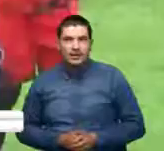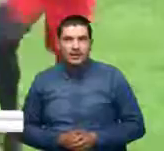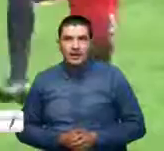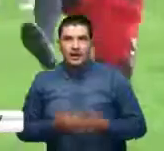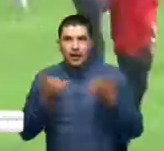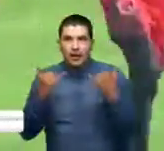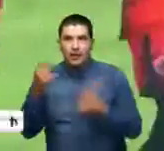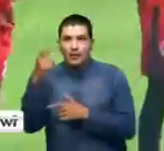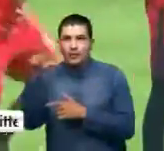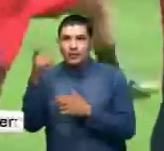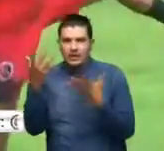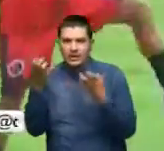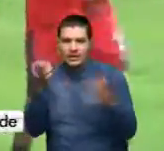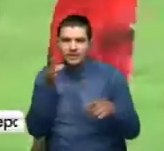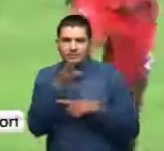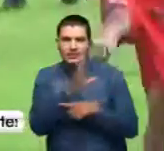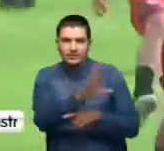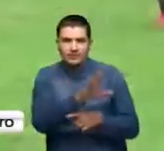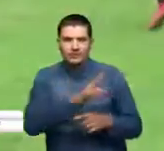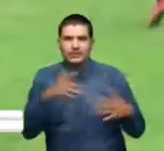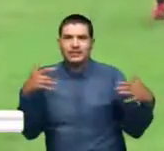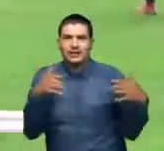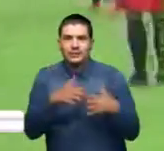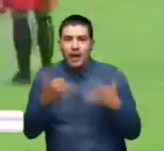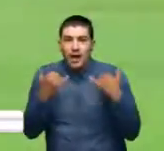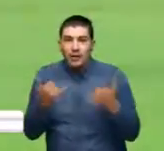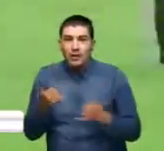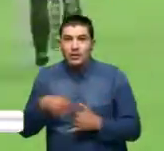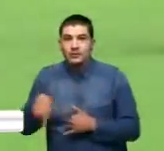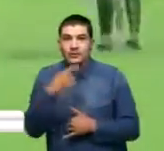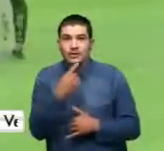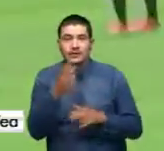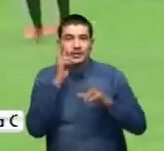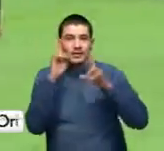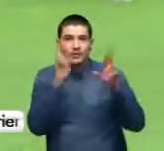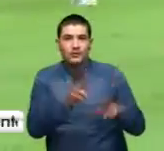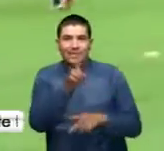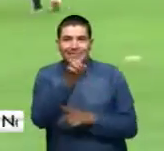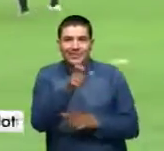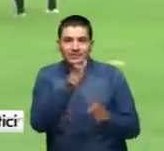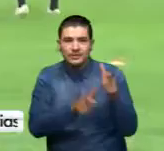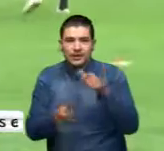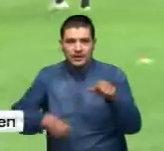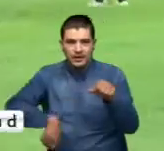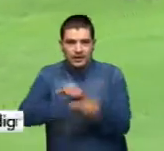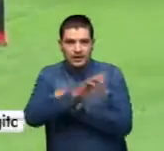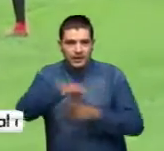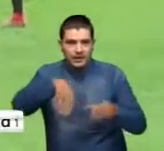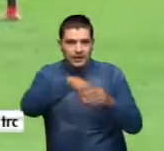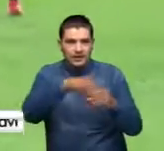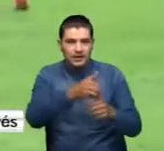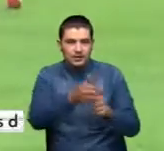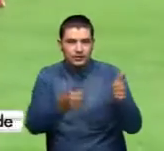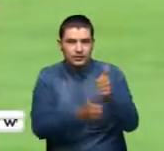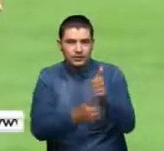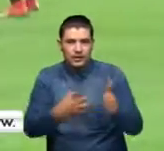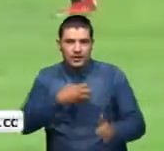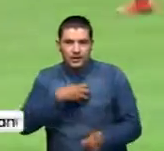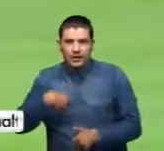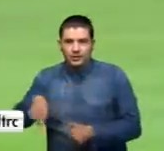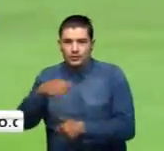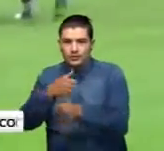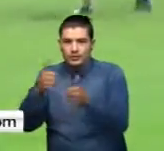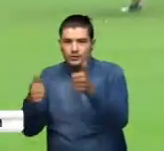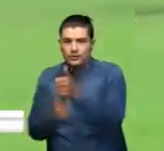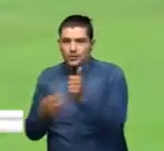en la copa en la nómina viajera se destacan seis futbolistas que hicieron parte del equipo subcampeón del torneo sub-20